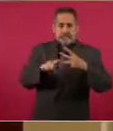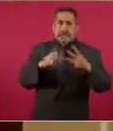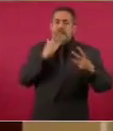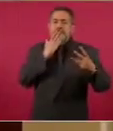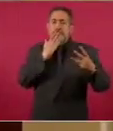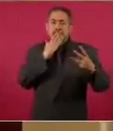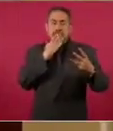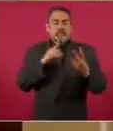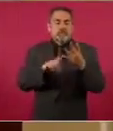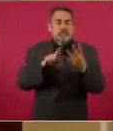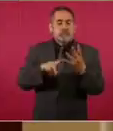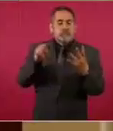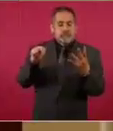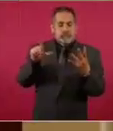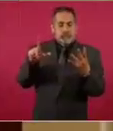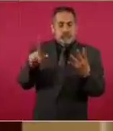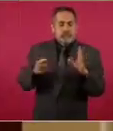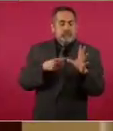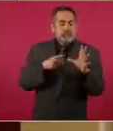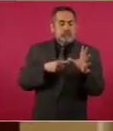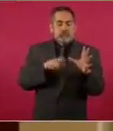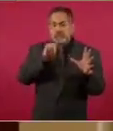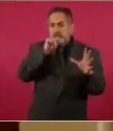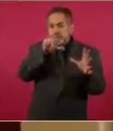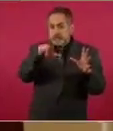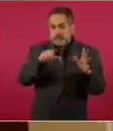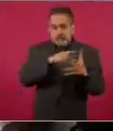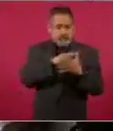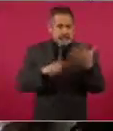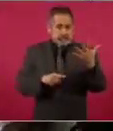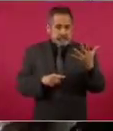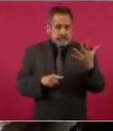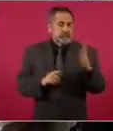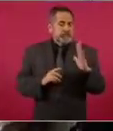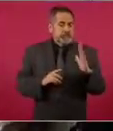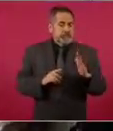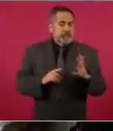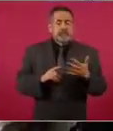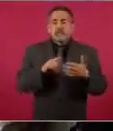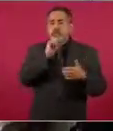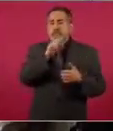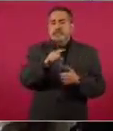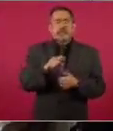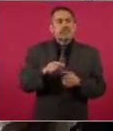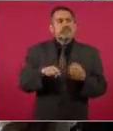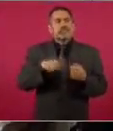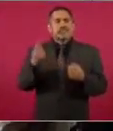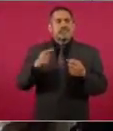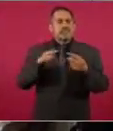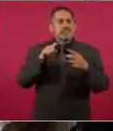Sonora, una en Nuevo León y una en Jalisco, así como en 3